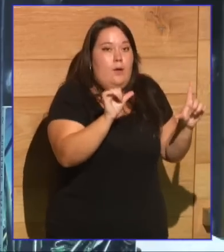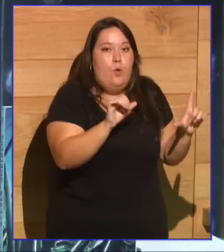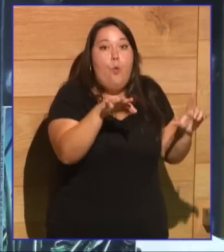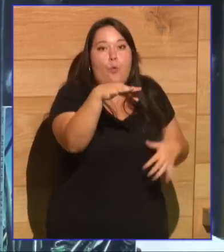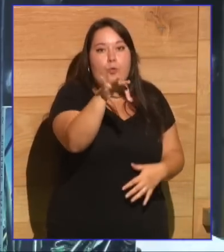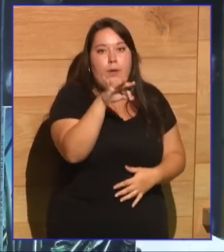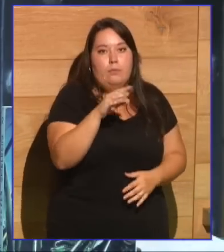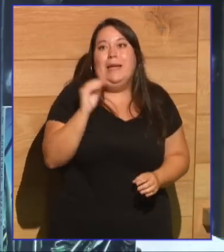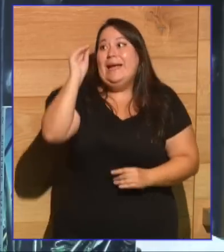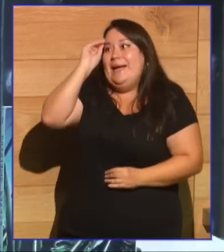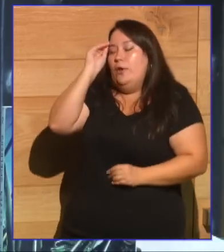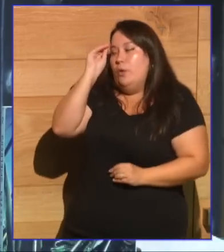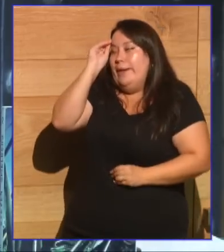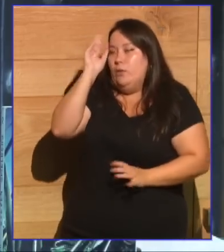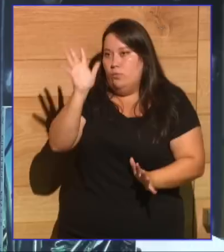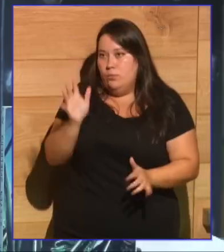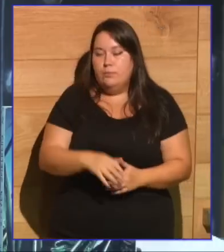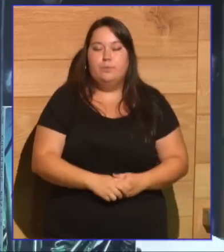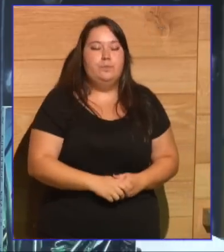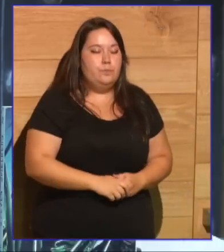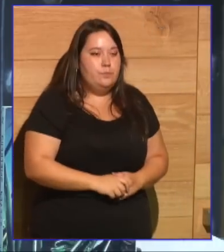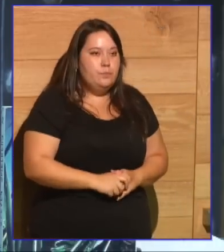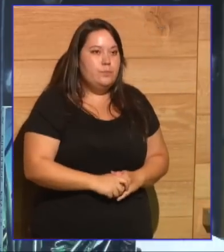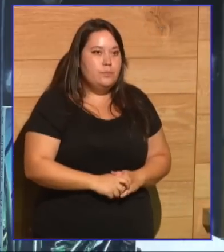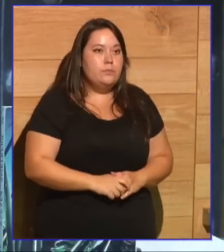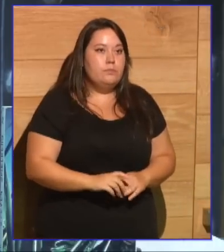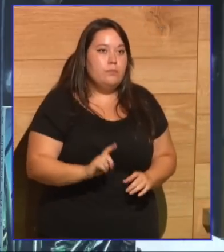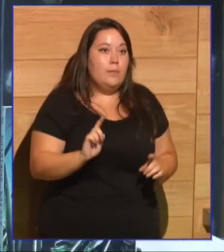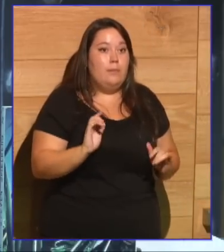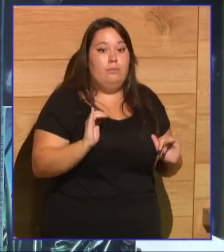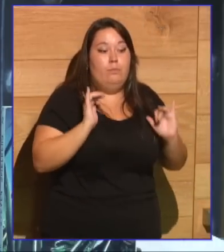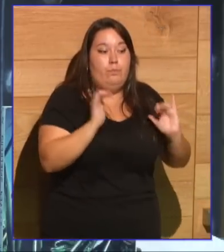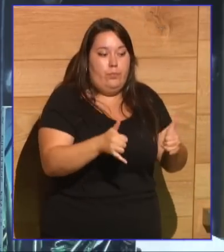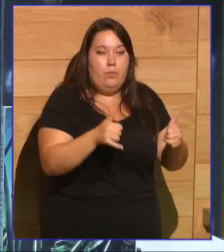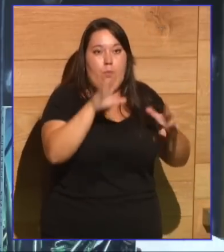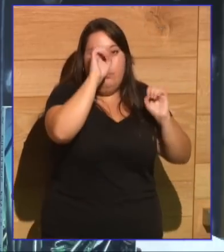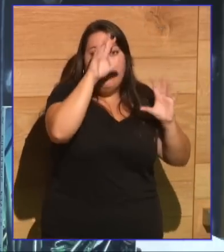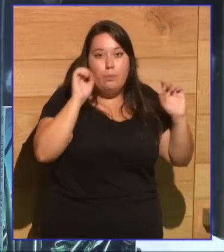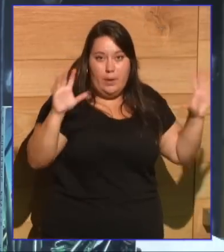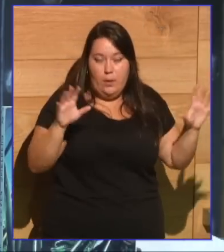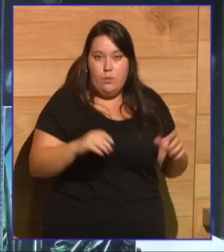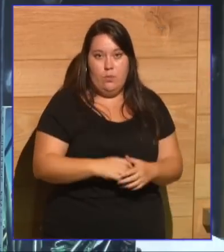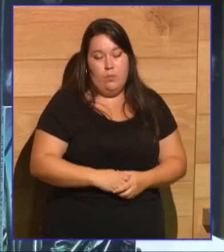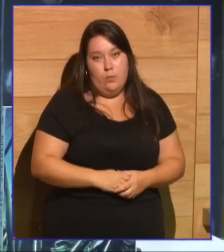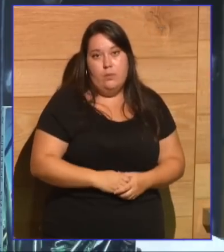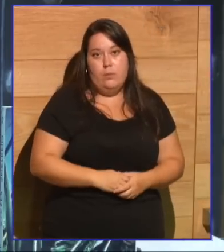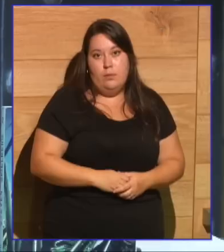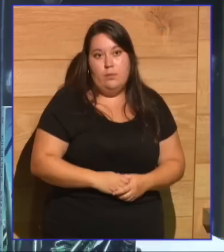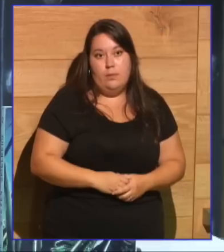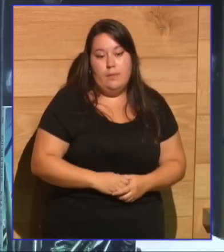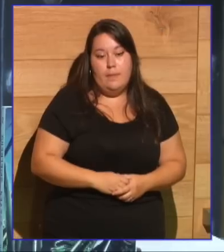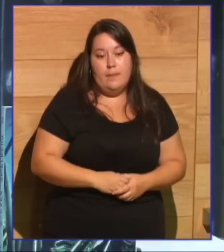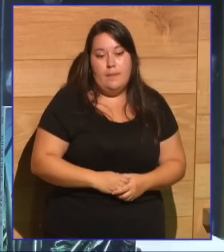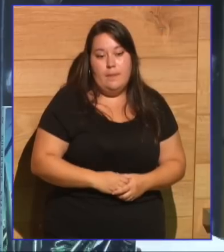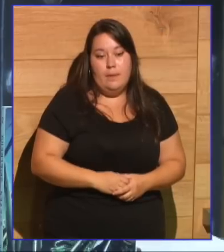creo que muestra de forma positiva la llegada de un visitante de otras tierras cuando